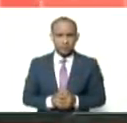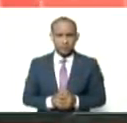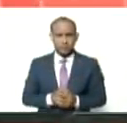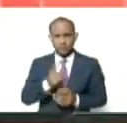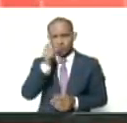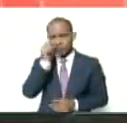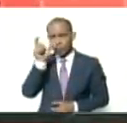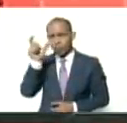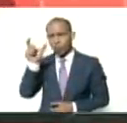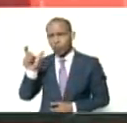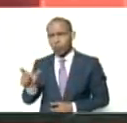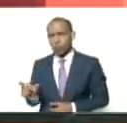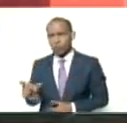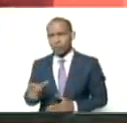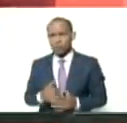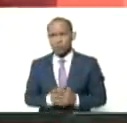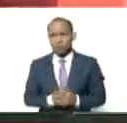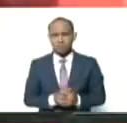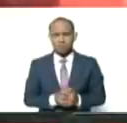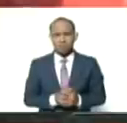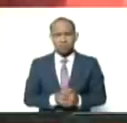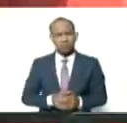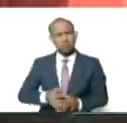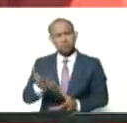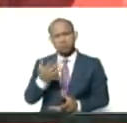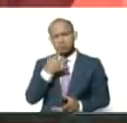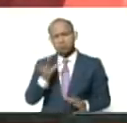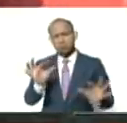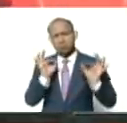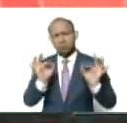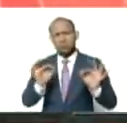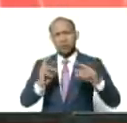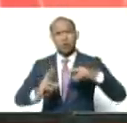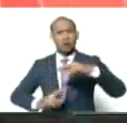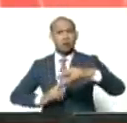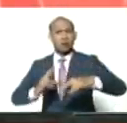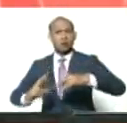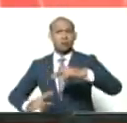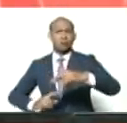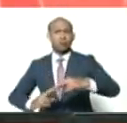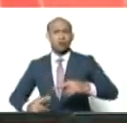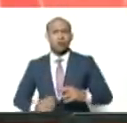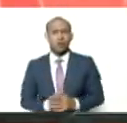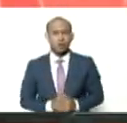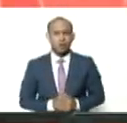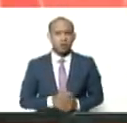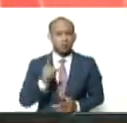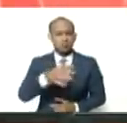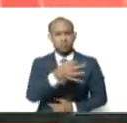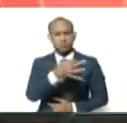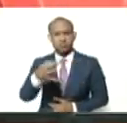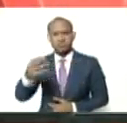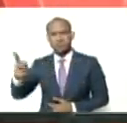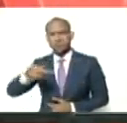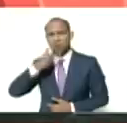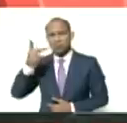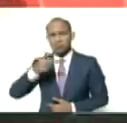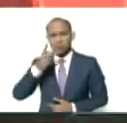Alfredo Maneiro de la calidad revolucionaria y la eficacia